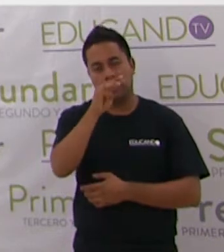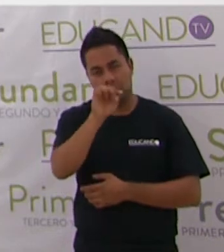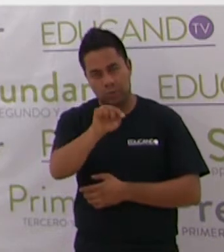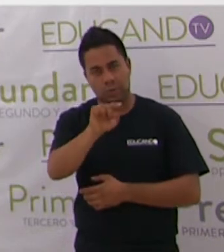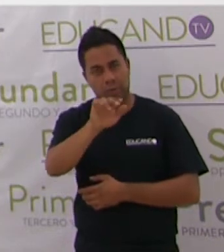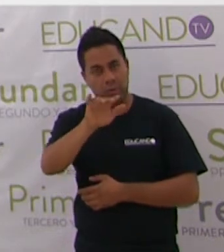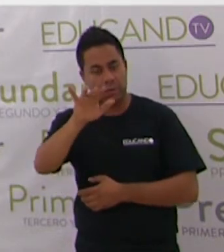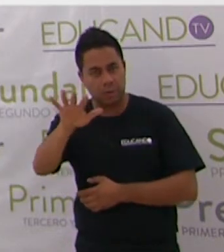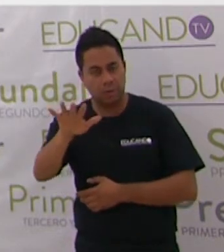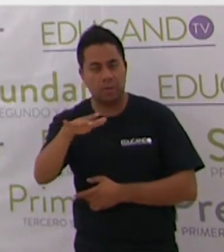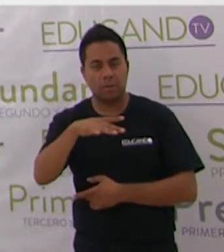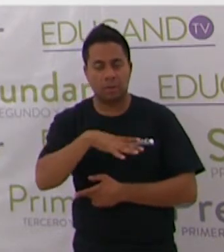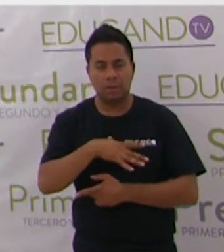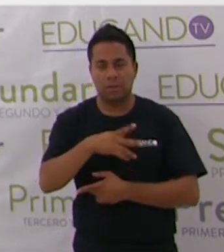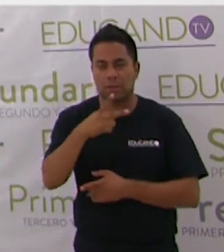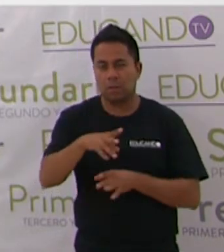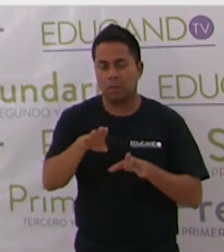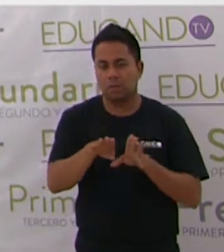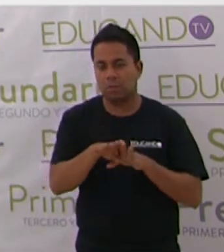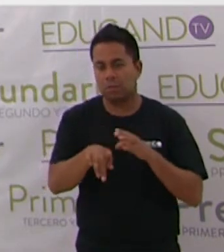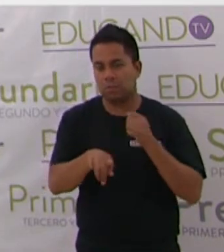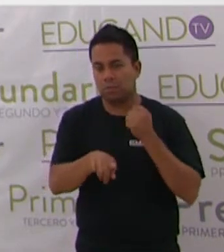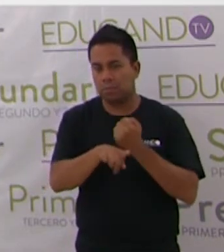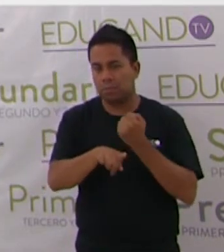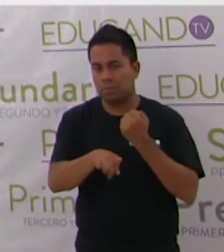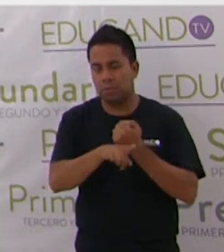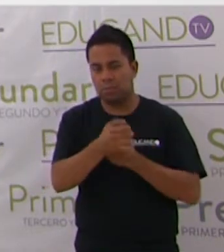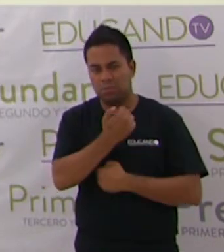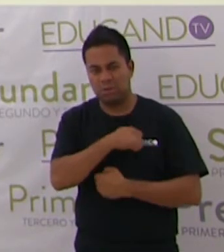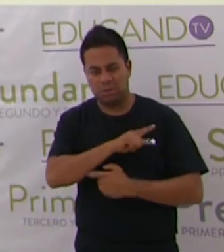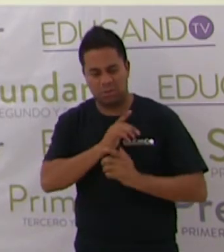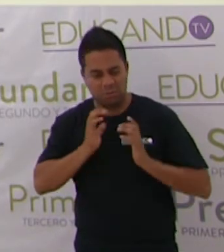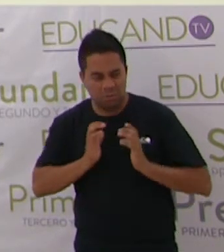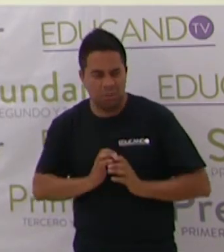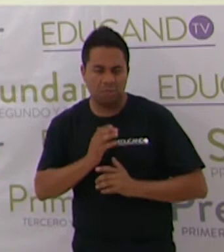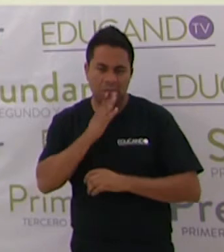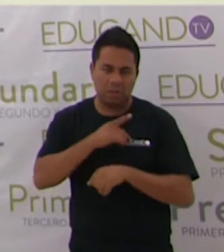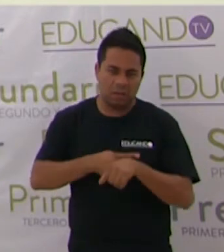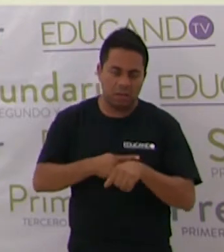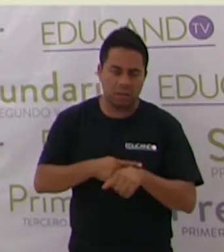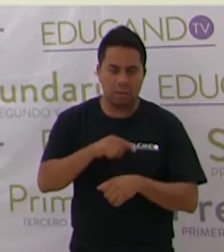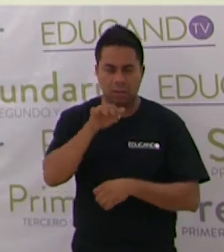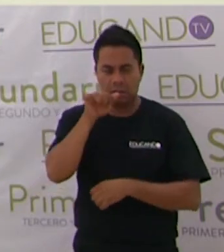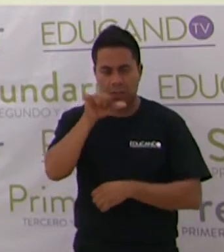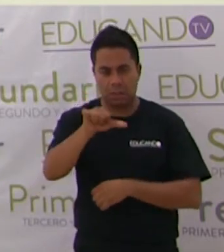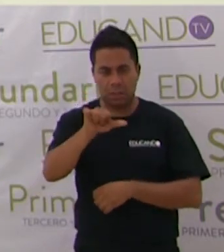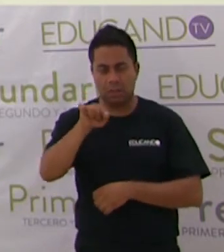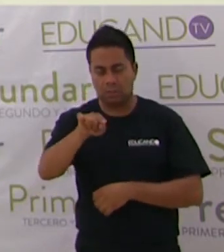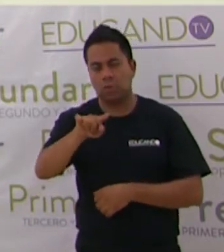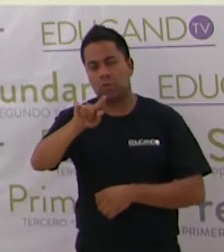3.55% tiene realmente problemas de salud. El